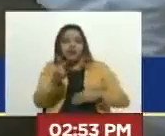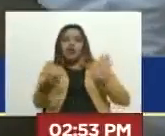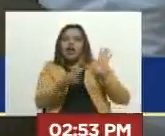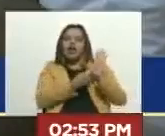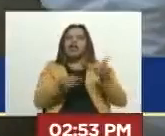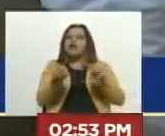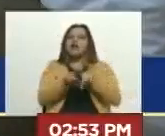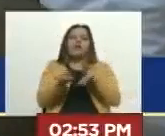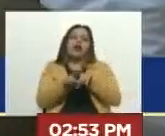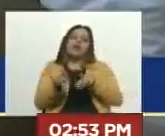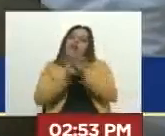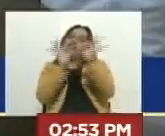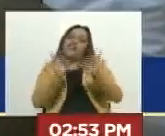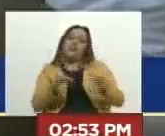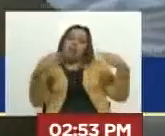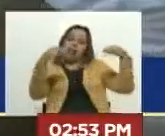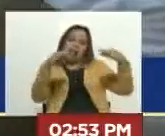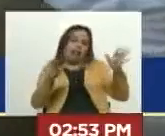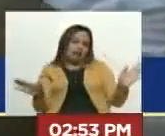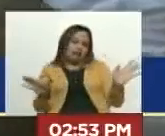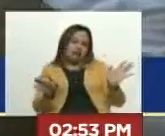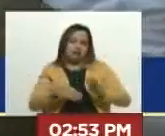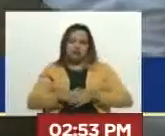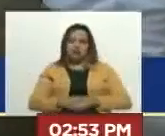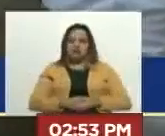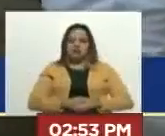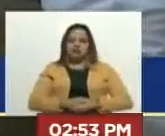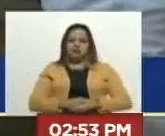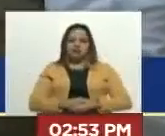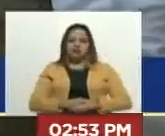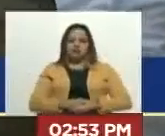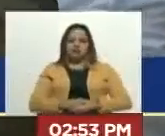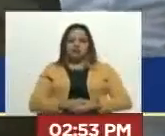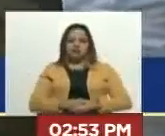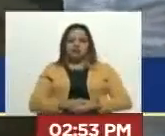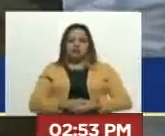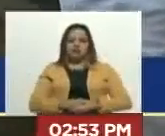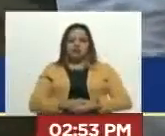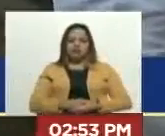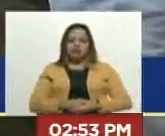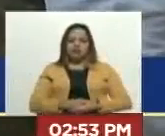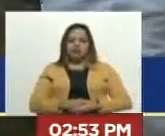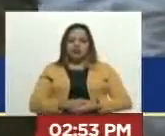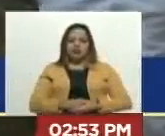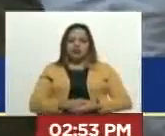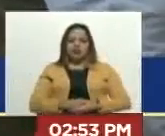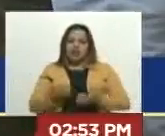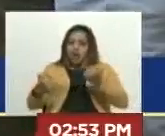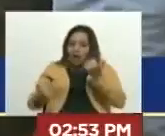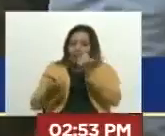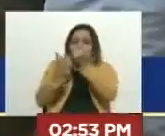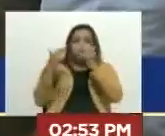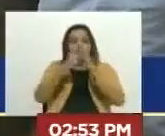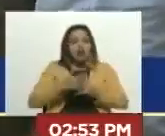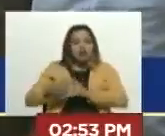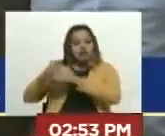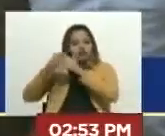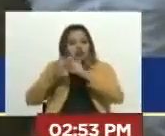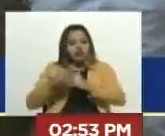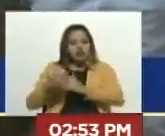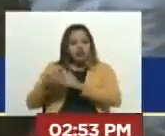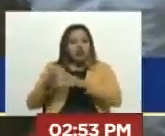objeto. Un mero objeto. Y desde el apoyo del imperialismo norteamericano